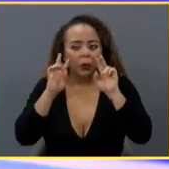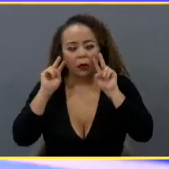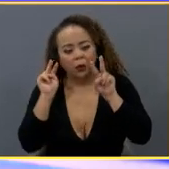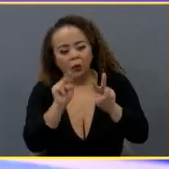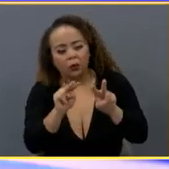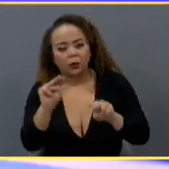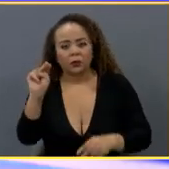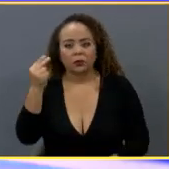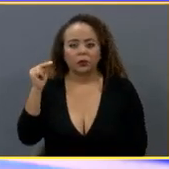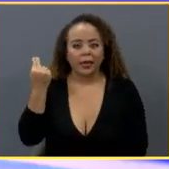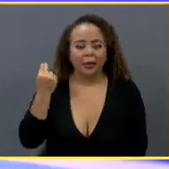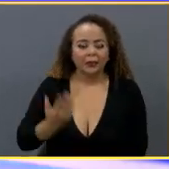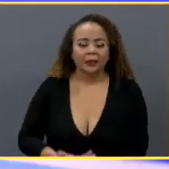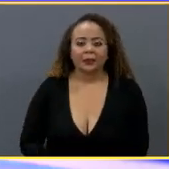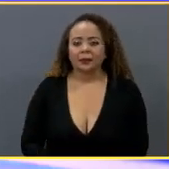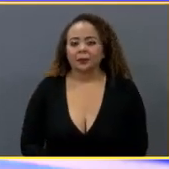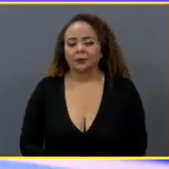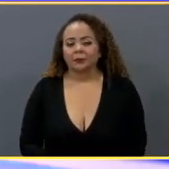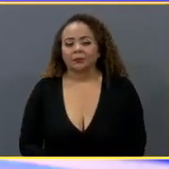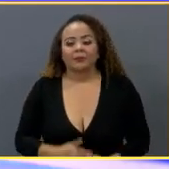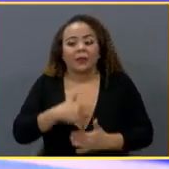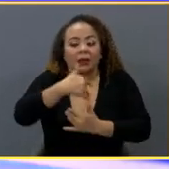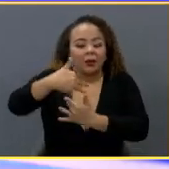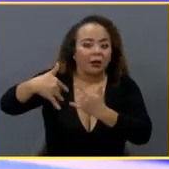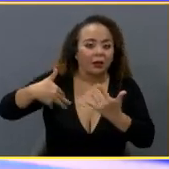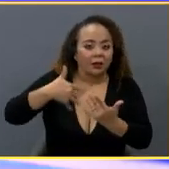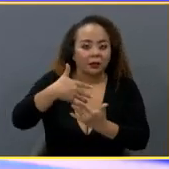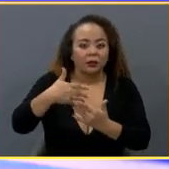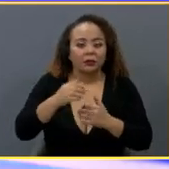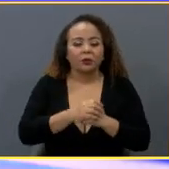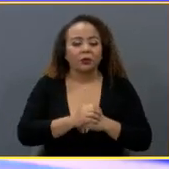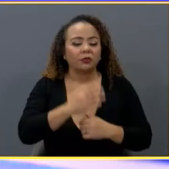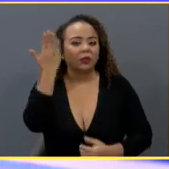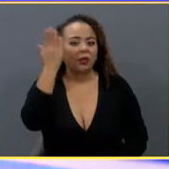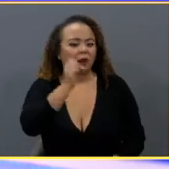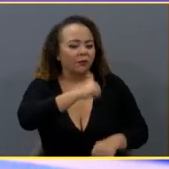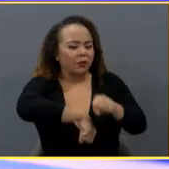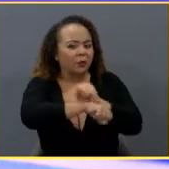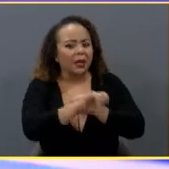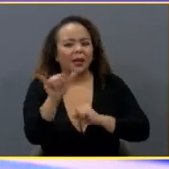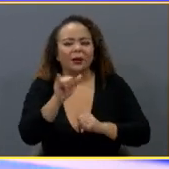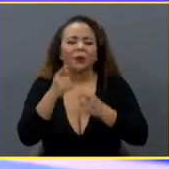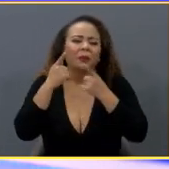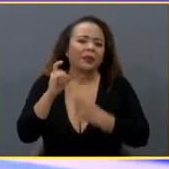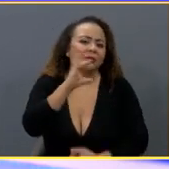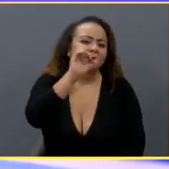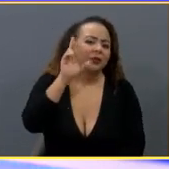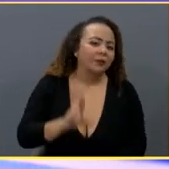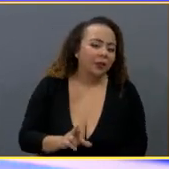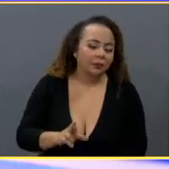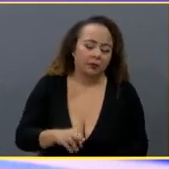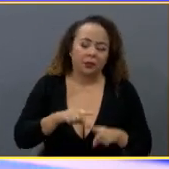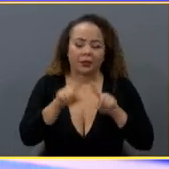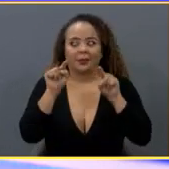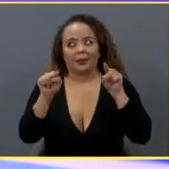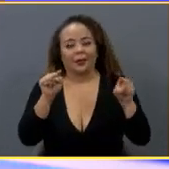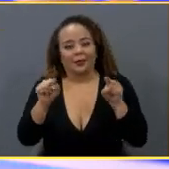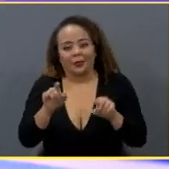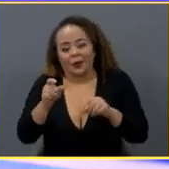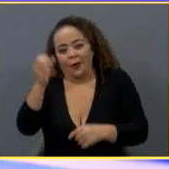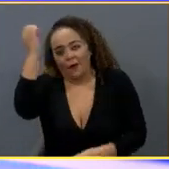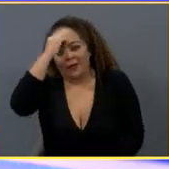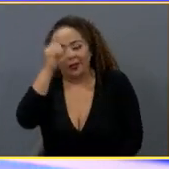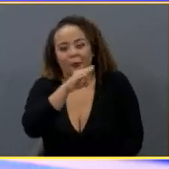de noticia, de interacción entre charlas futboleras. Igual pasa en Costa Rica, guardando las distancias, igual pasaría con